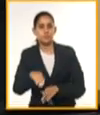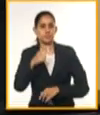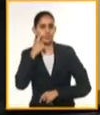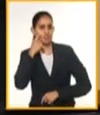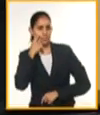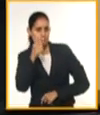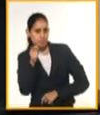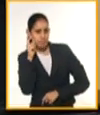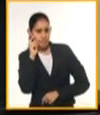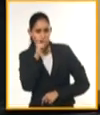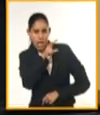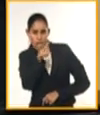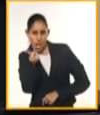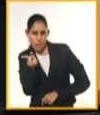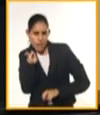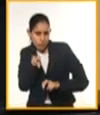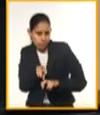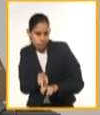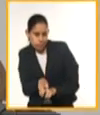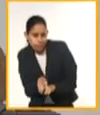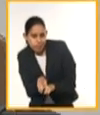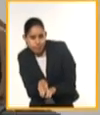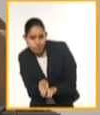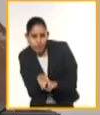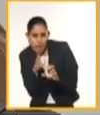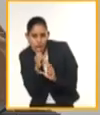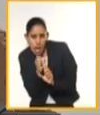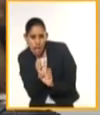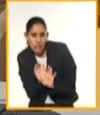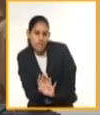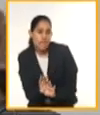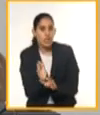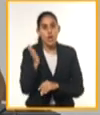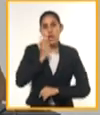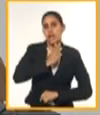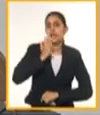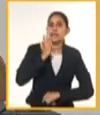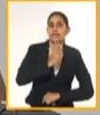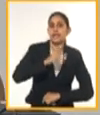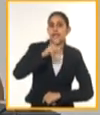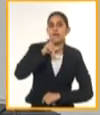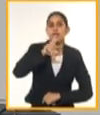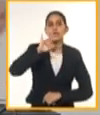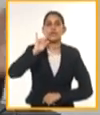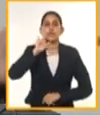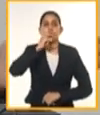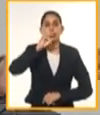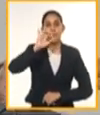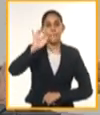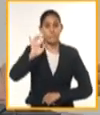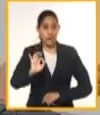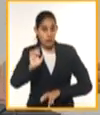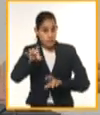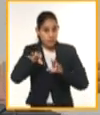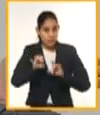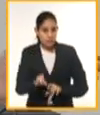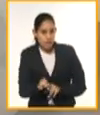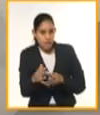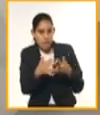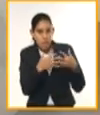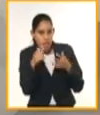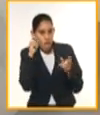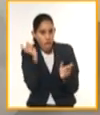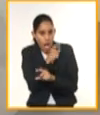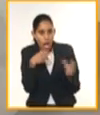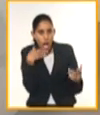atontado ahí en una esquina, demasiado, ¿no? Muy atontado, o sea, ese sí prácticamente estaba como diciendo, ¿y esto qué cosa es? Bueno, Marco Rubio